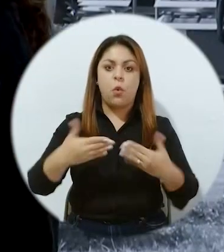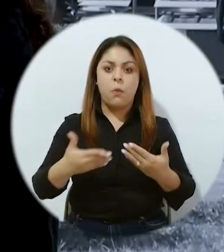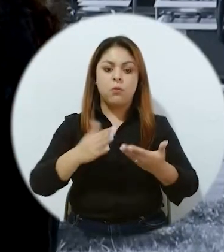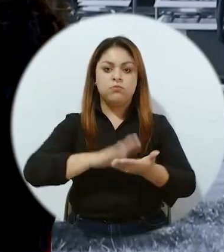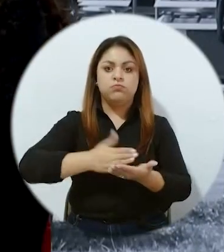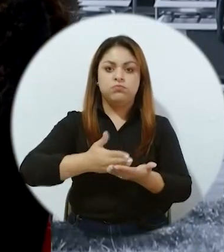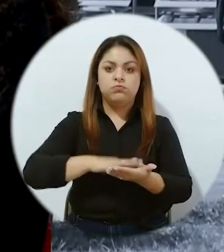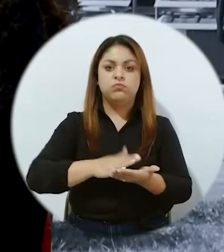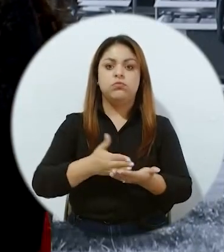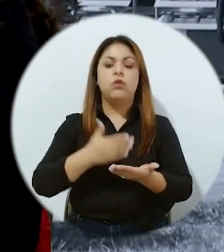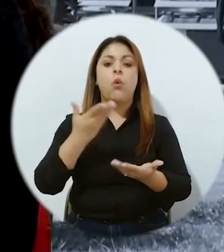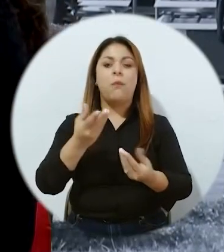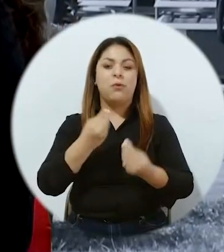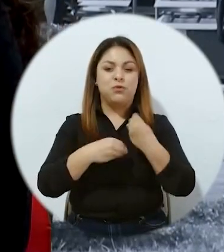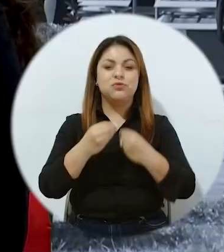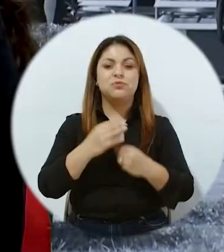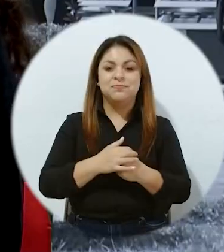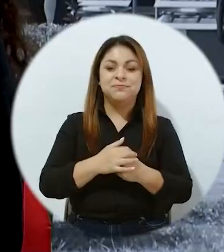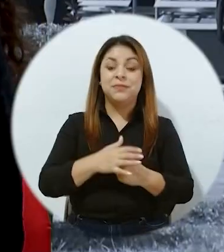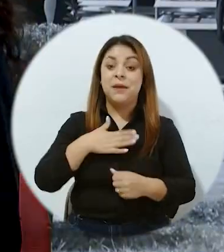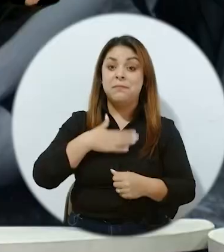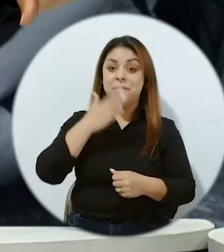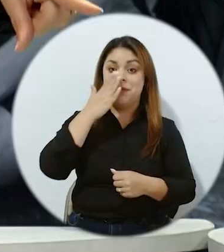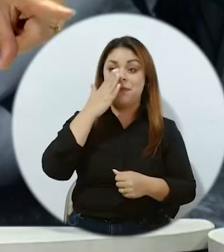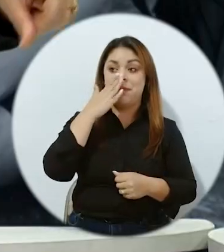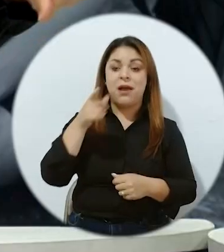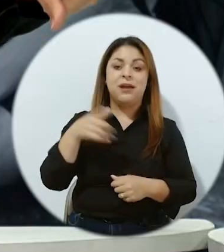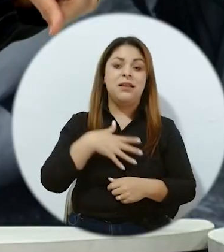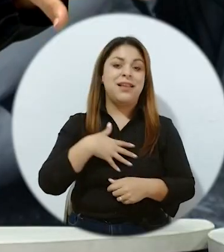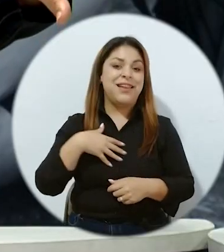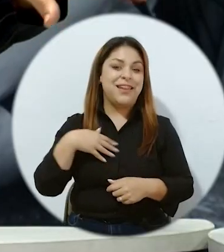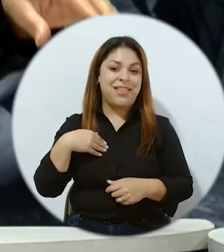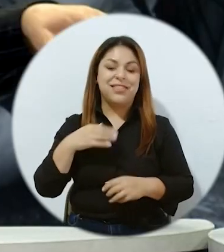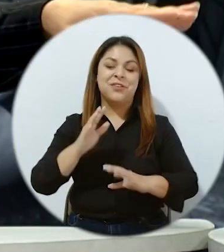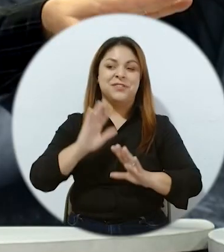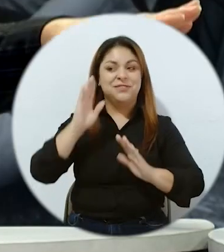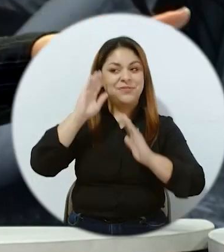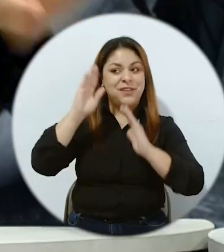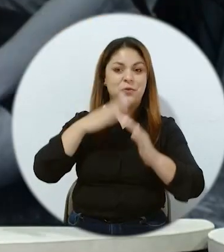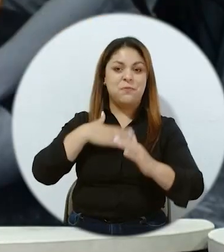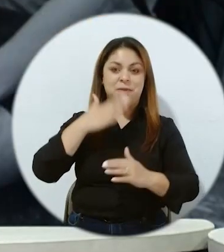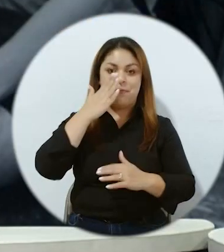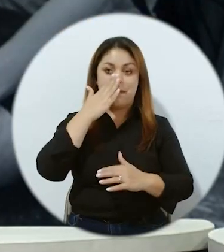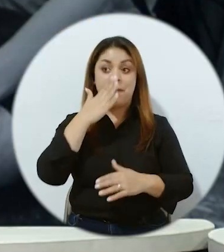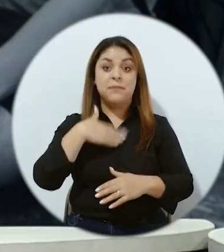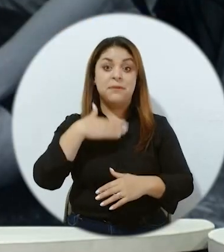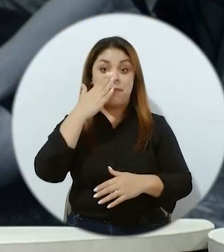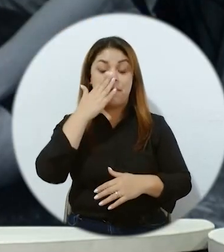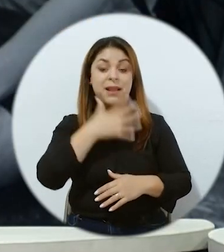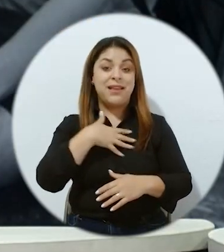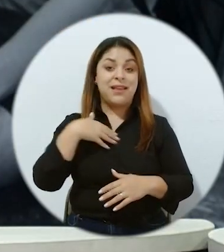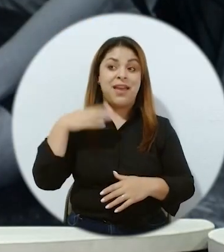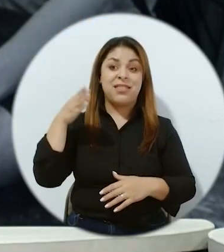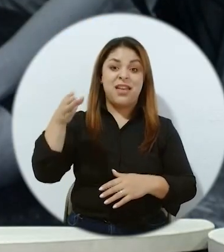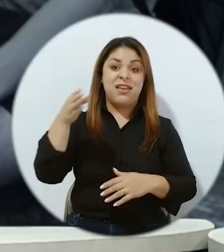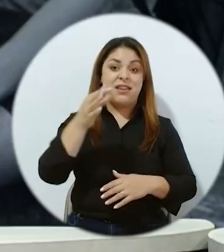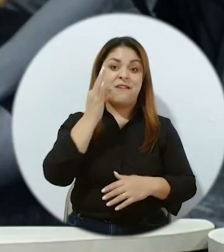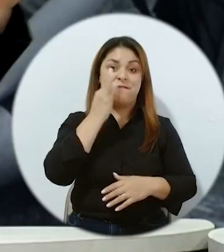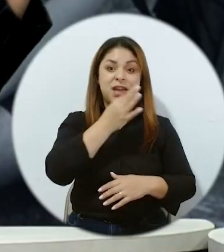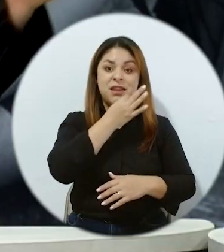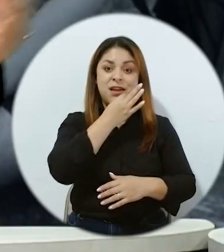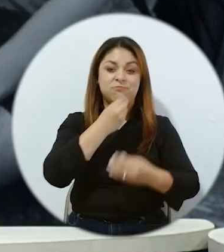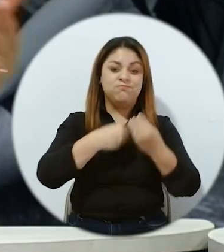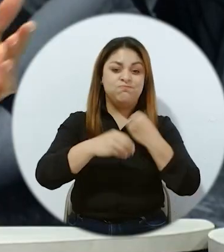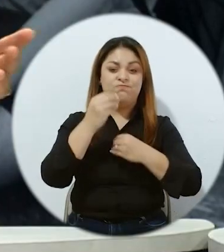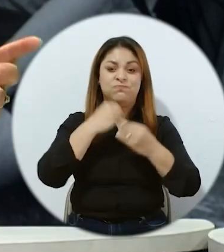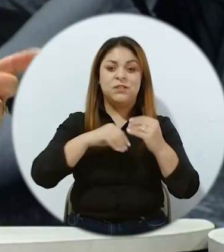consumen. Claro. Eso dice mi mamá. Mi mamá le encanta, doña Cecilia, saludos. A mi mamá le encanta ir a las ferias